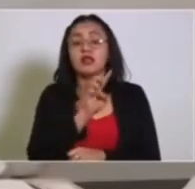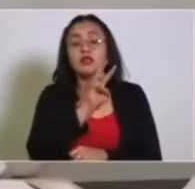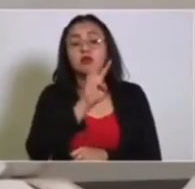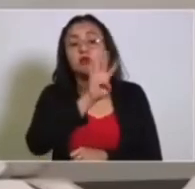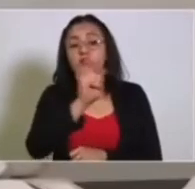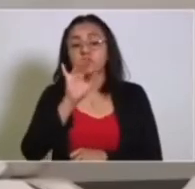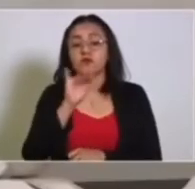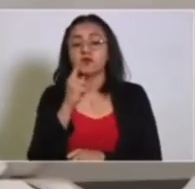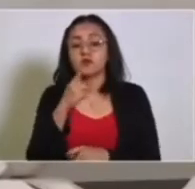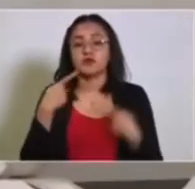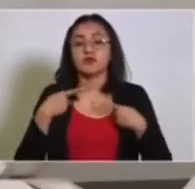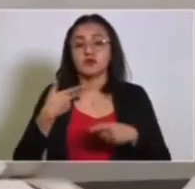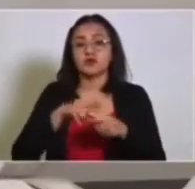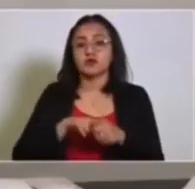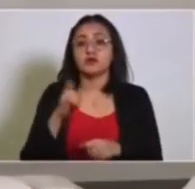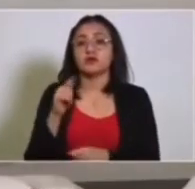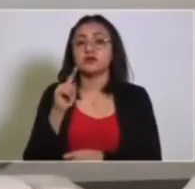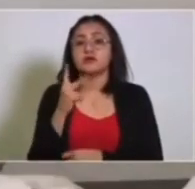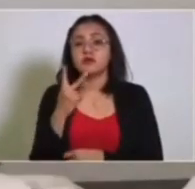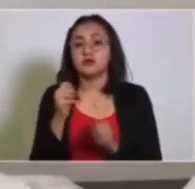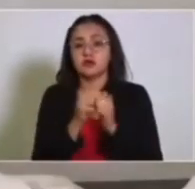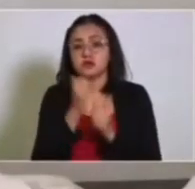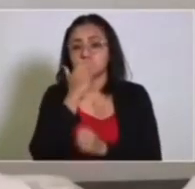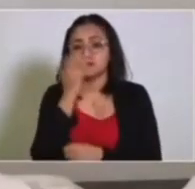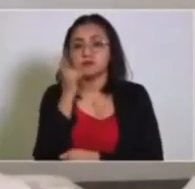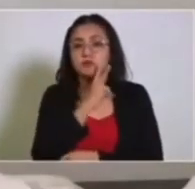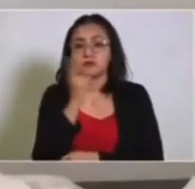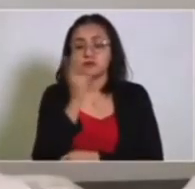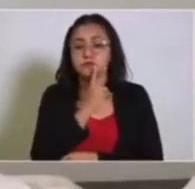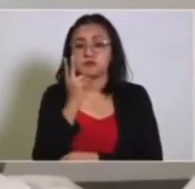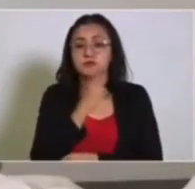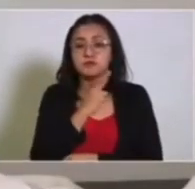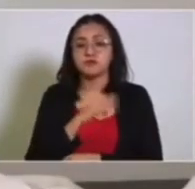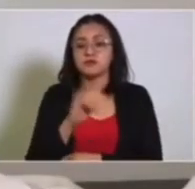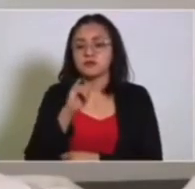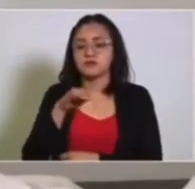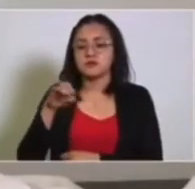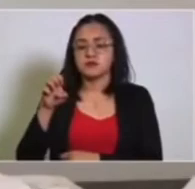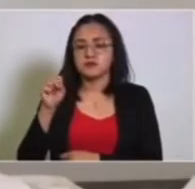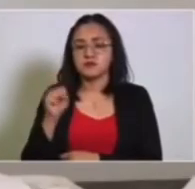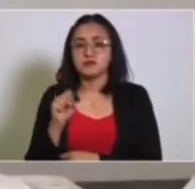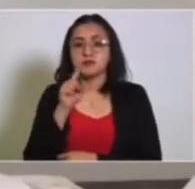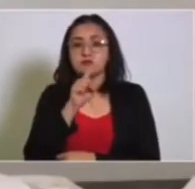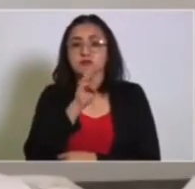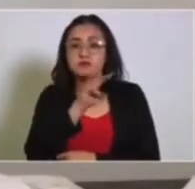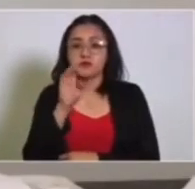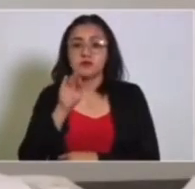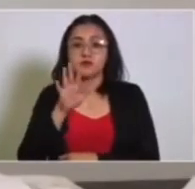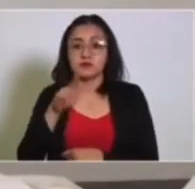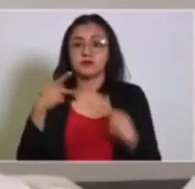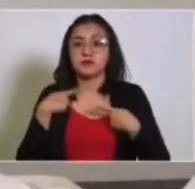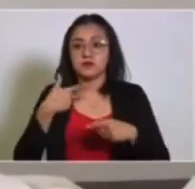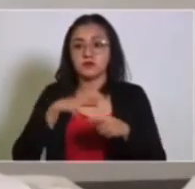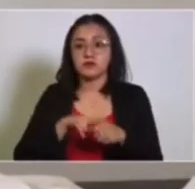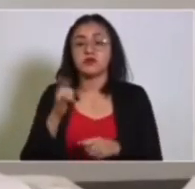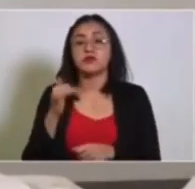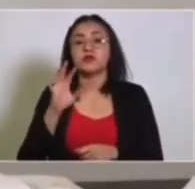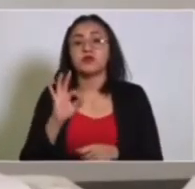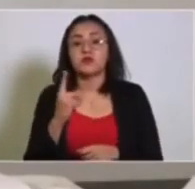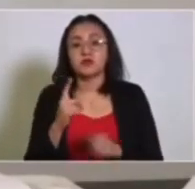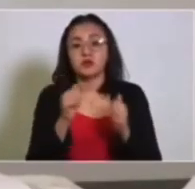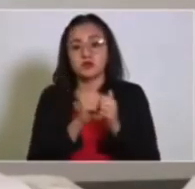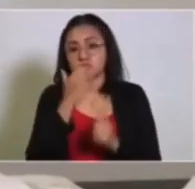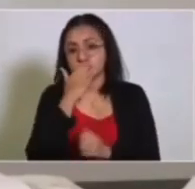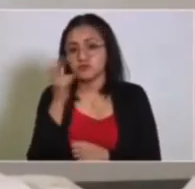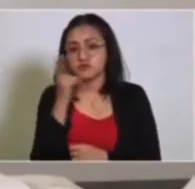451 pacientes y 72 con ventilación asistida y 395 pacientes 41